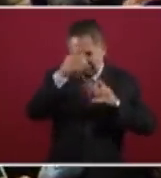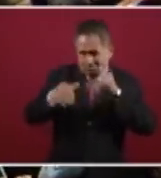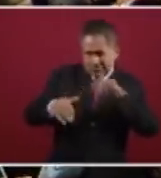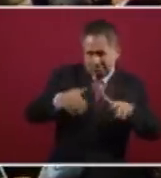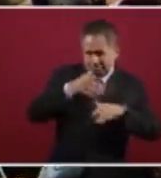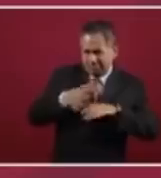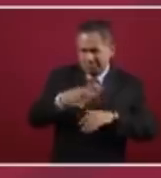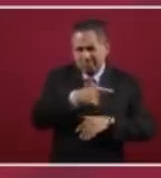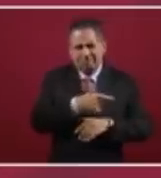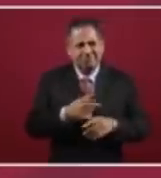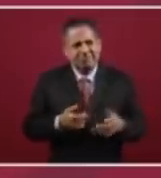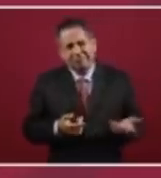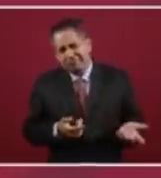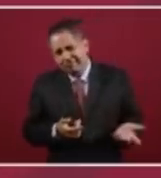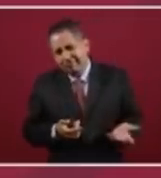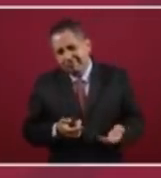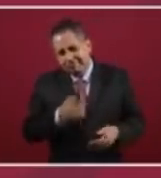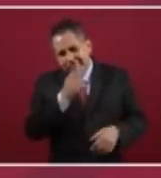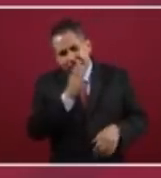encapuchan y hacen estos actos?